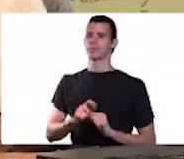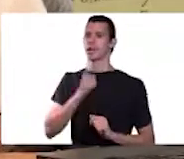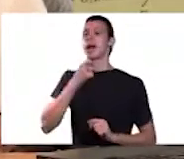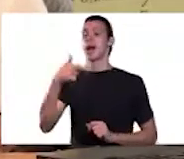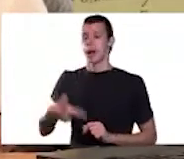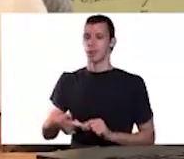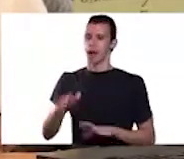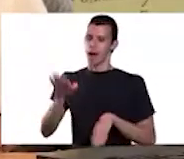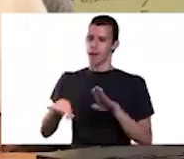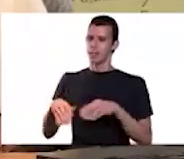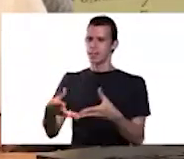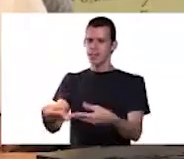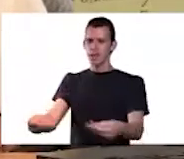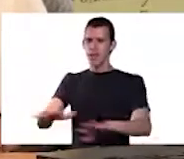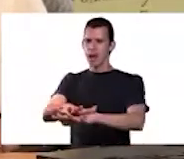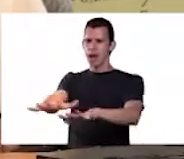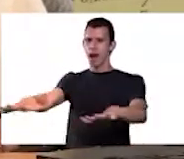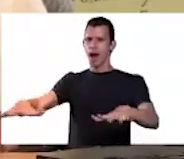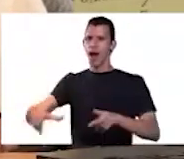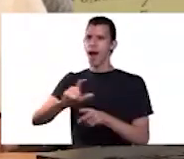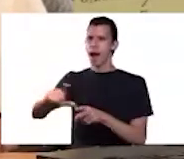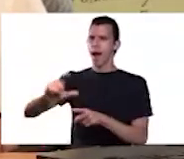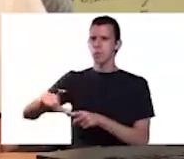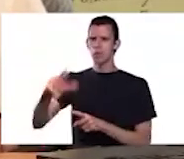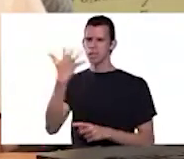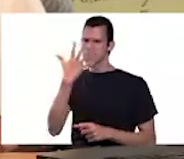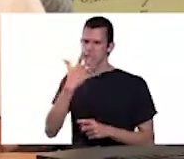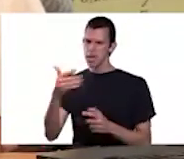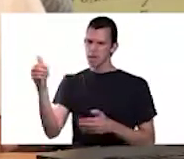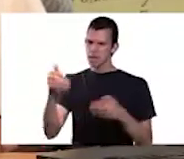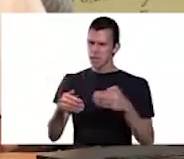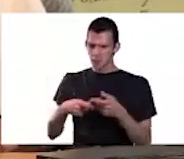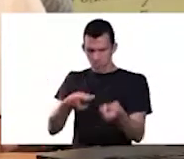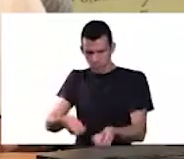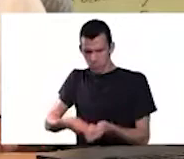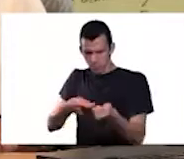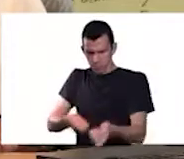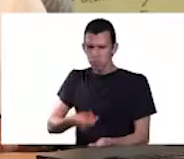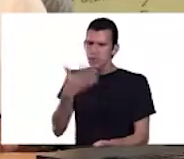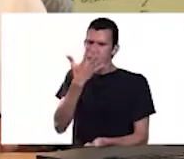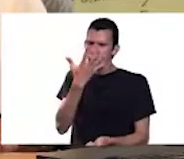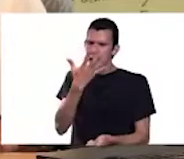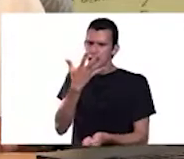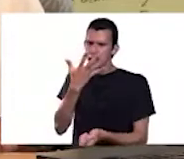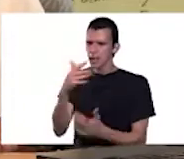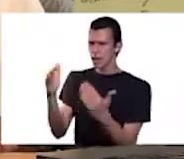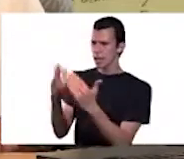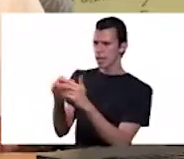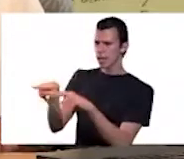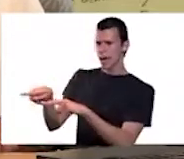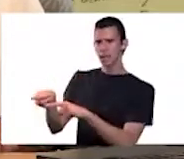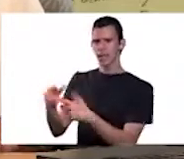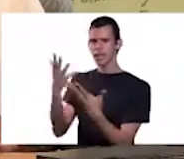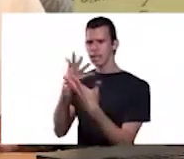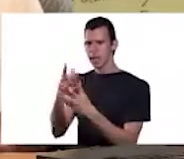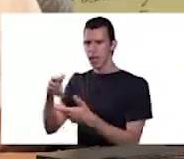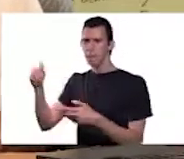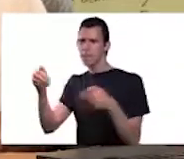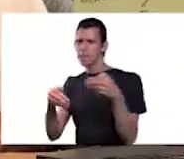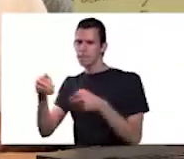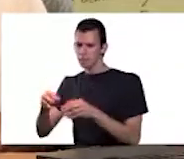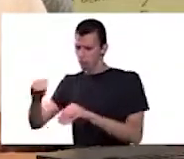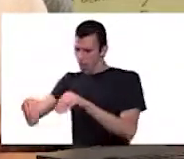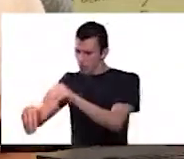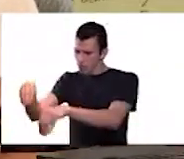realizan. Cuando estamos en el campo, ¿quién está participando en la siembra? Cuando estamos en el jardín de nuestras